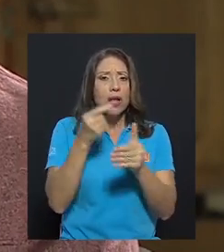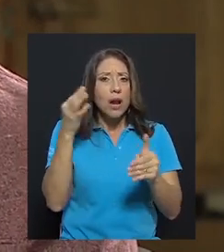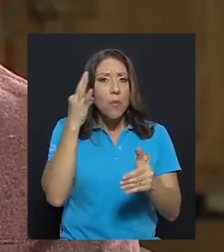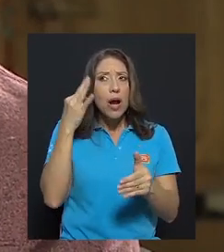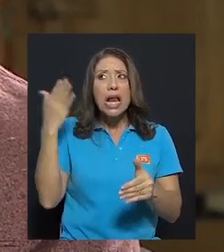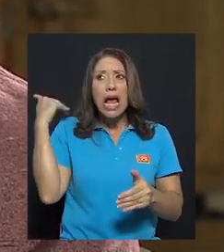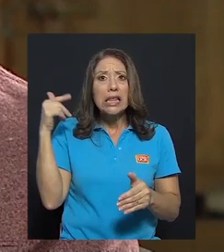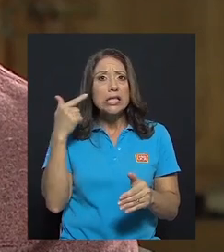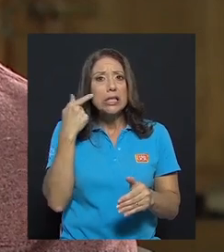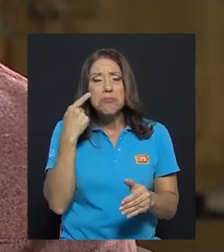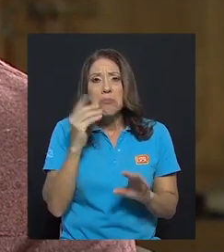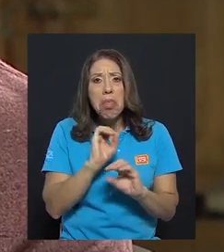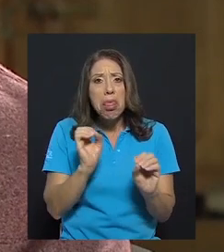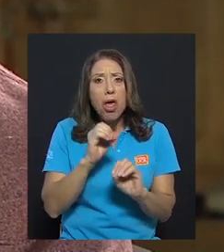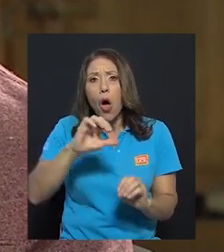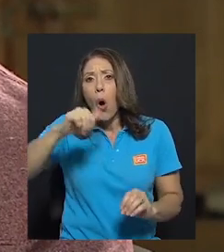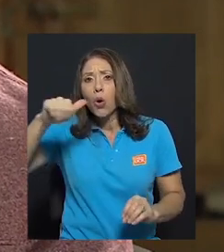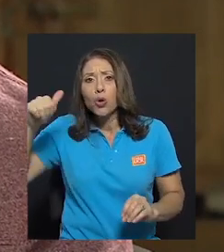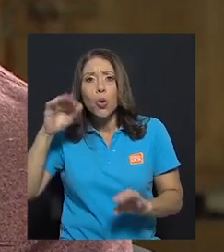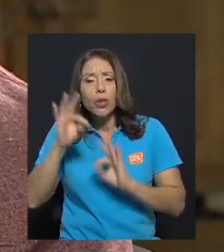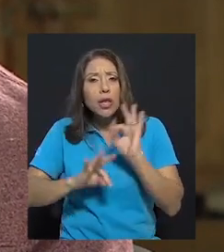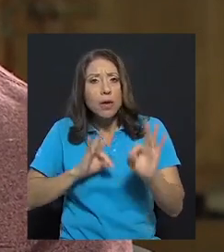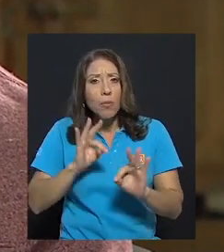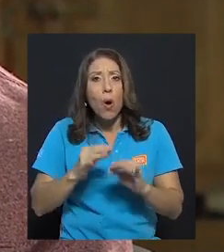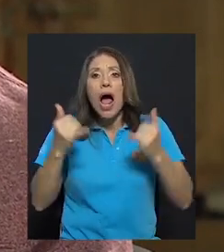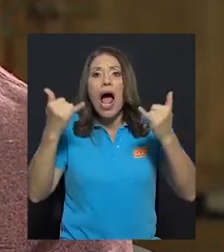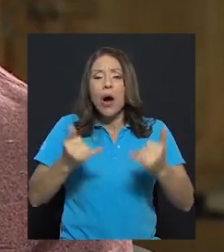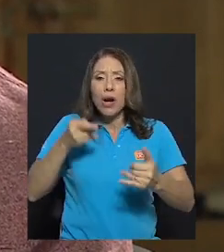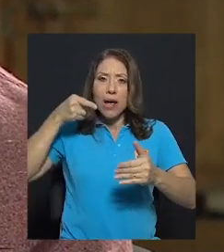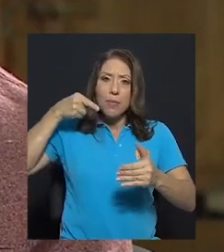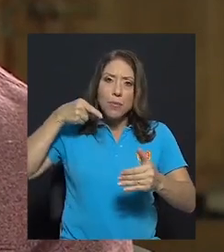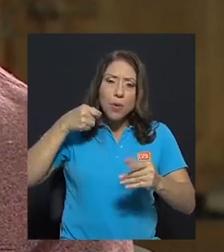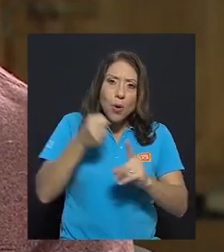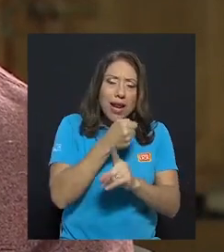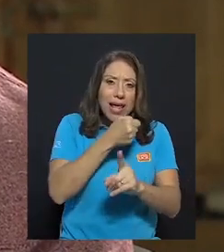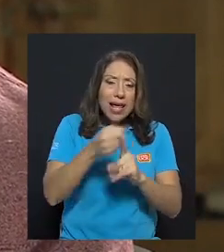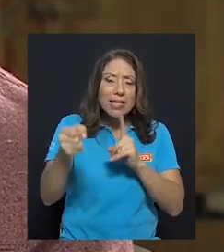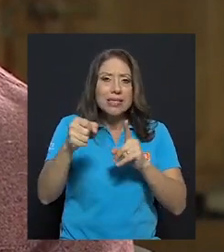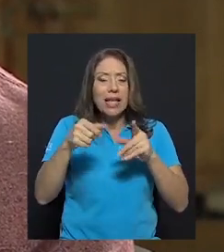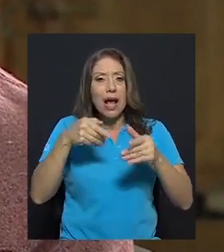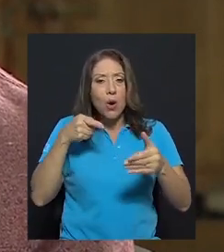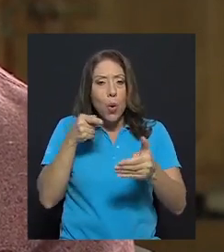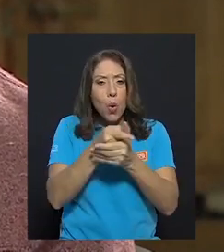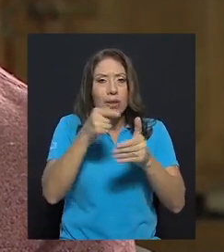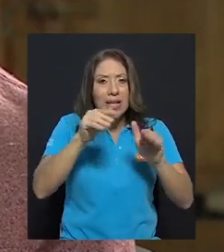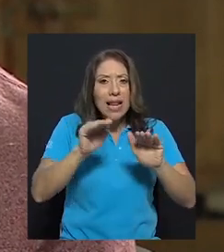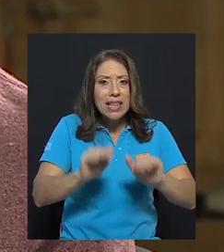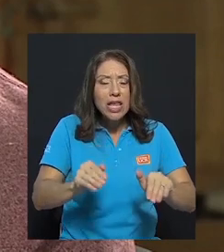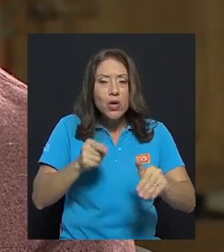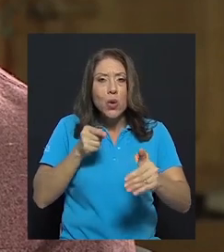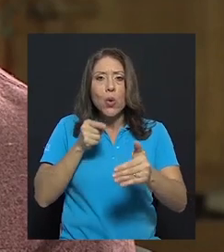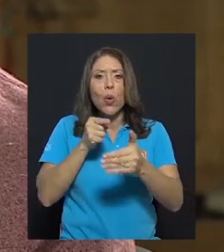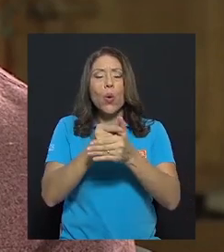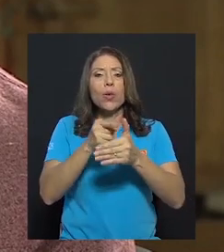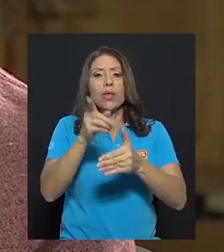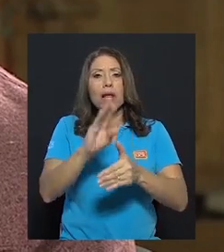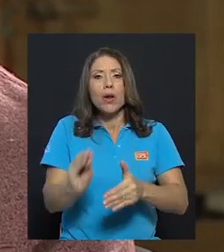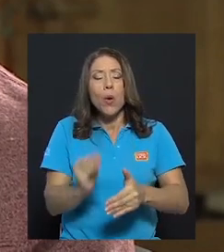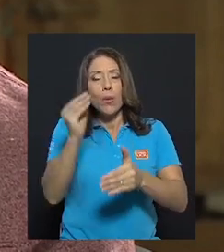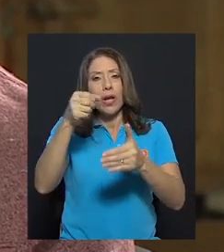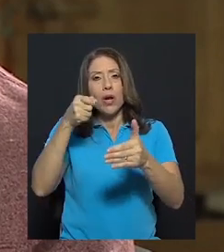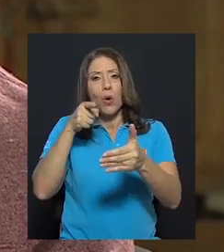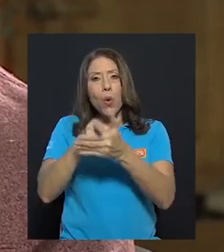violencia. Ahora hay violencia contra el niño, contra el adolescente, contra el adulto mayor, contra la mujer, contra el hombre,